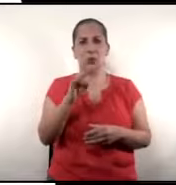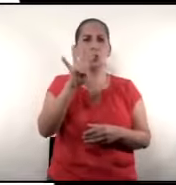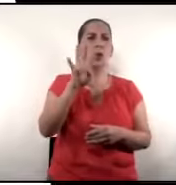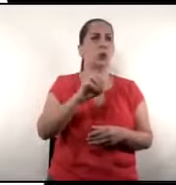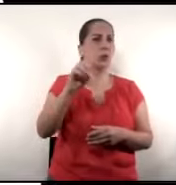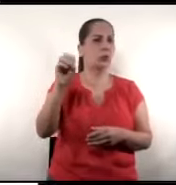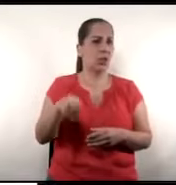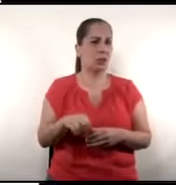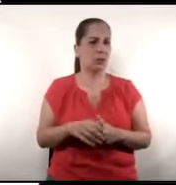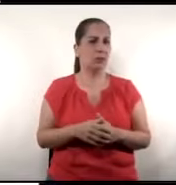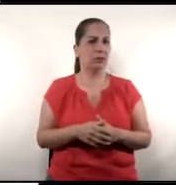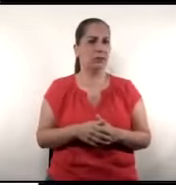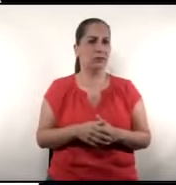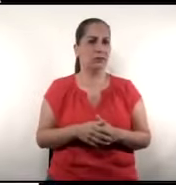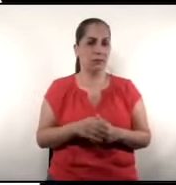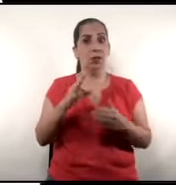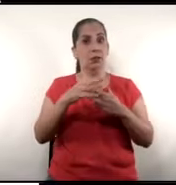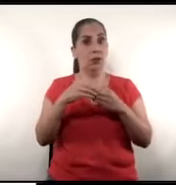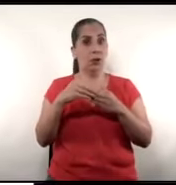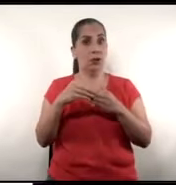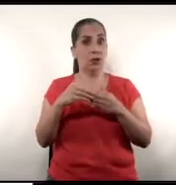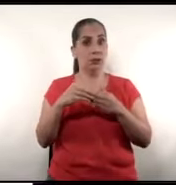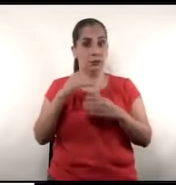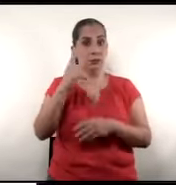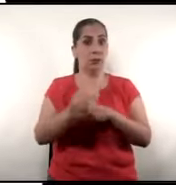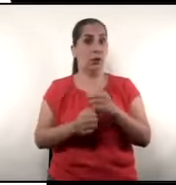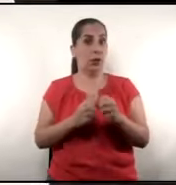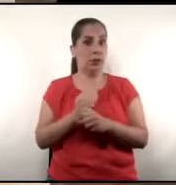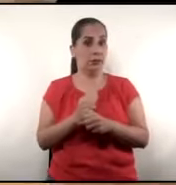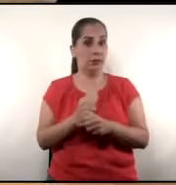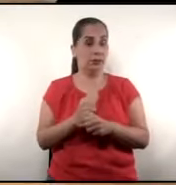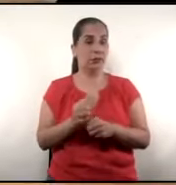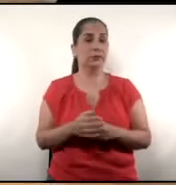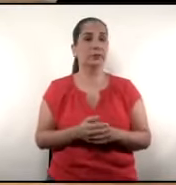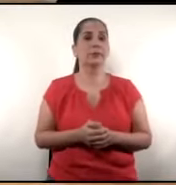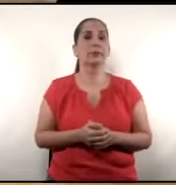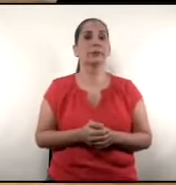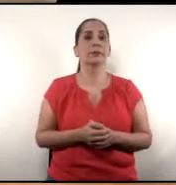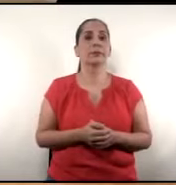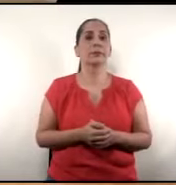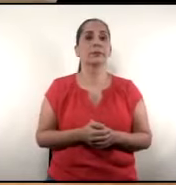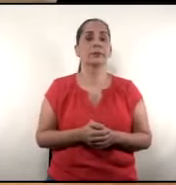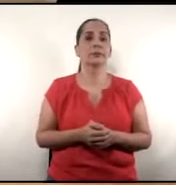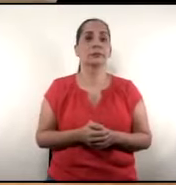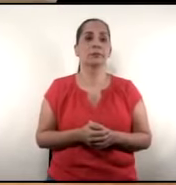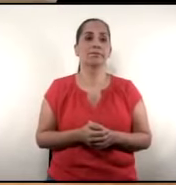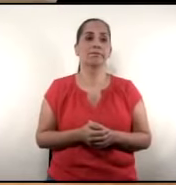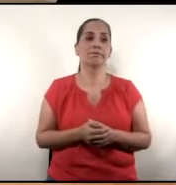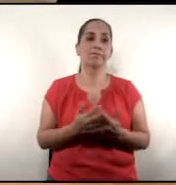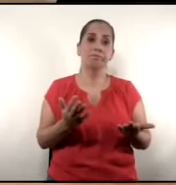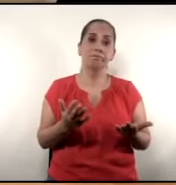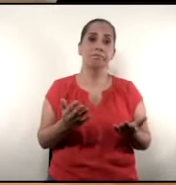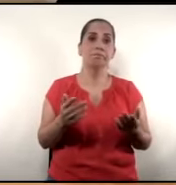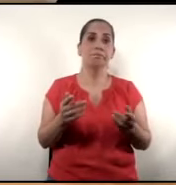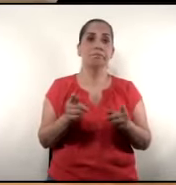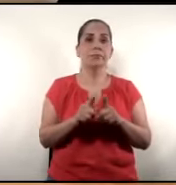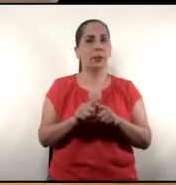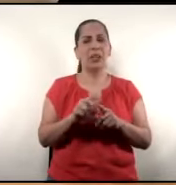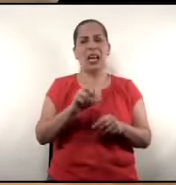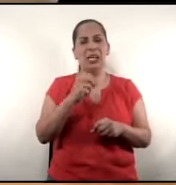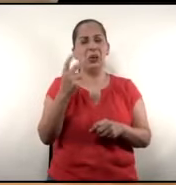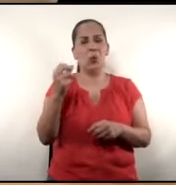4% en dólares, ¿verdad?, anual. Uh-huh. Y más allá de otro montón de defectos